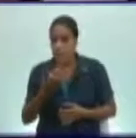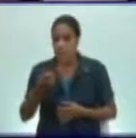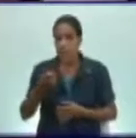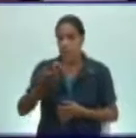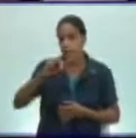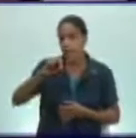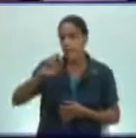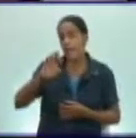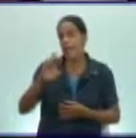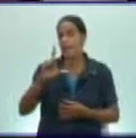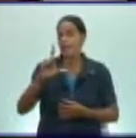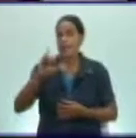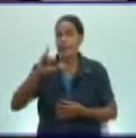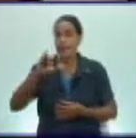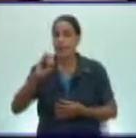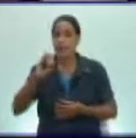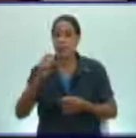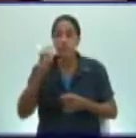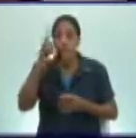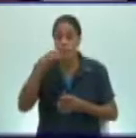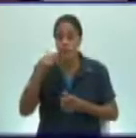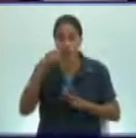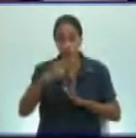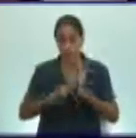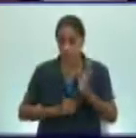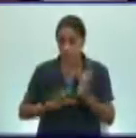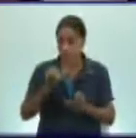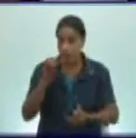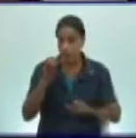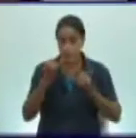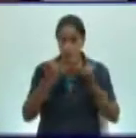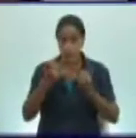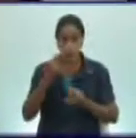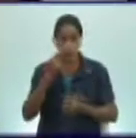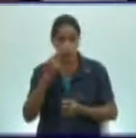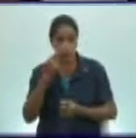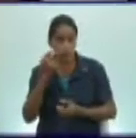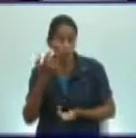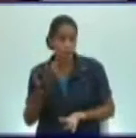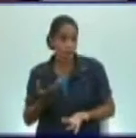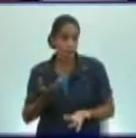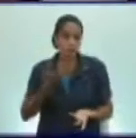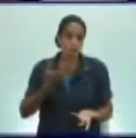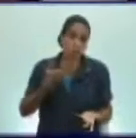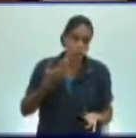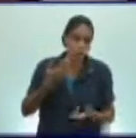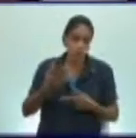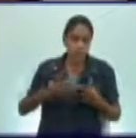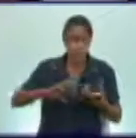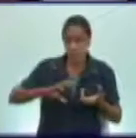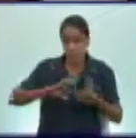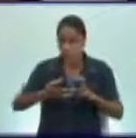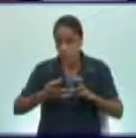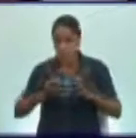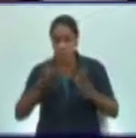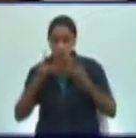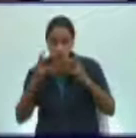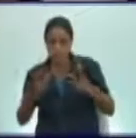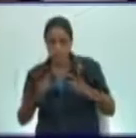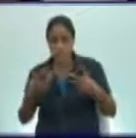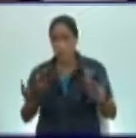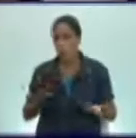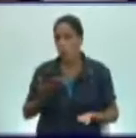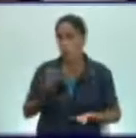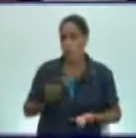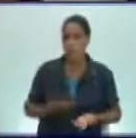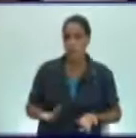estas características que son muy interesantes porque te permiten conocerlos, cómo ellos se comportan en determinados hábitats. Hemos